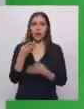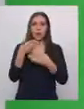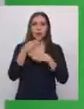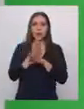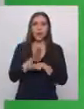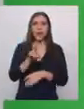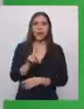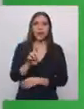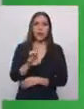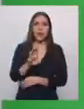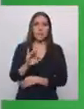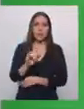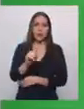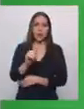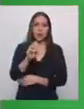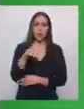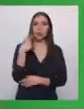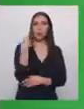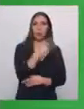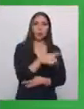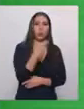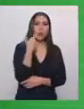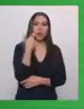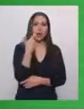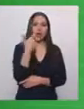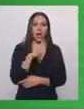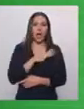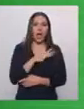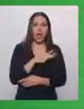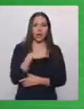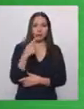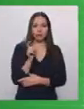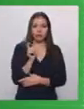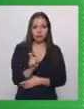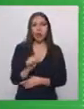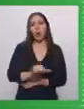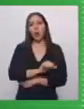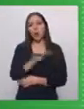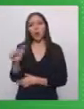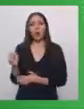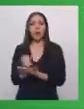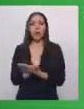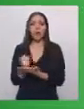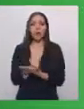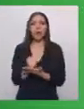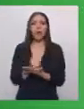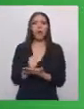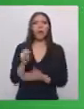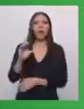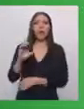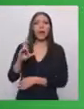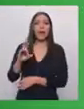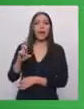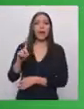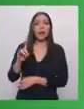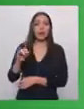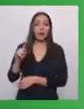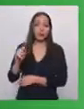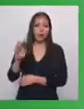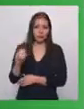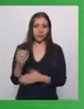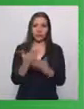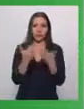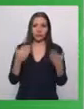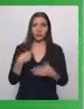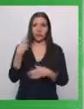tu dinero personal, y por el otro lado los estados de cuenta de las tarjetas de crédito. Nos vamos a enfocar un poco más en las tarjetas de crédito porque creo que es en el